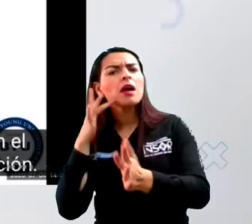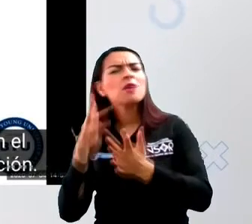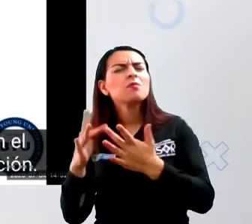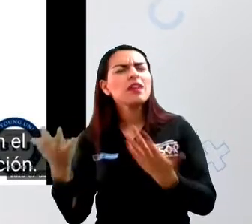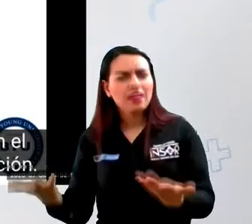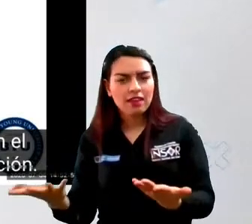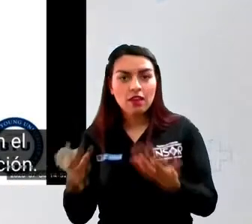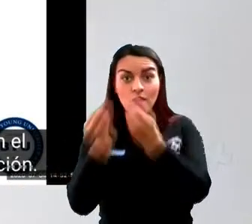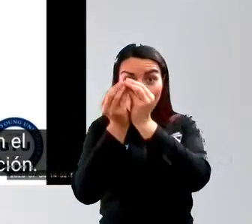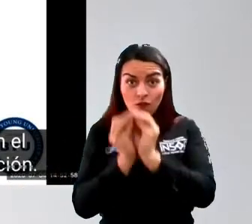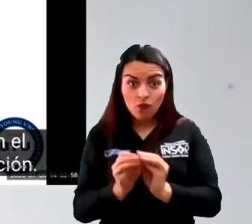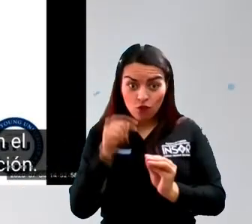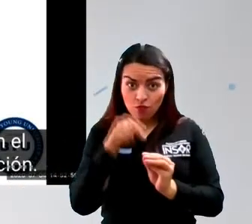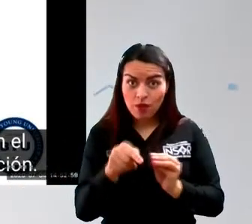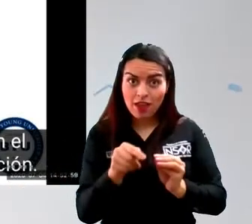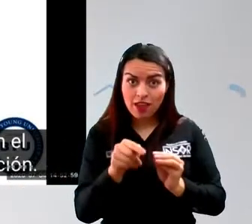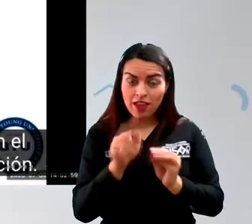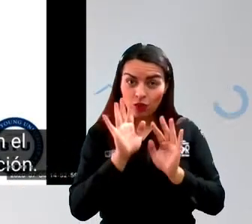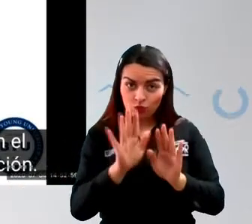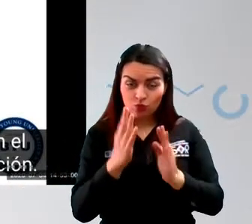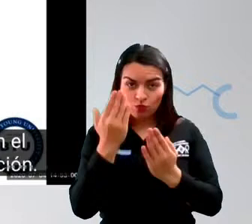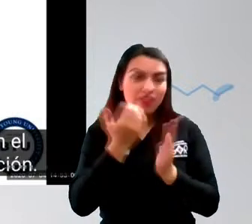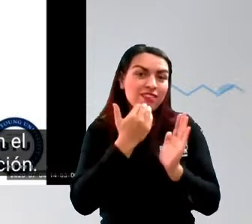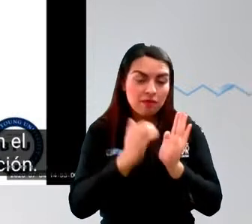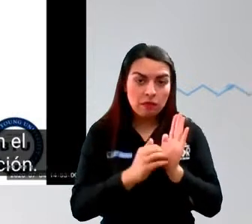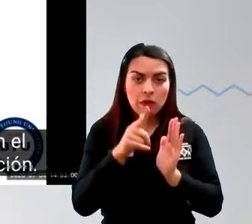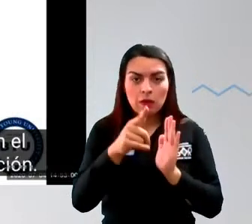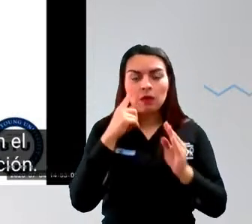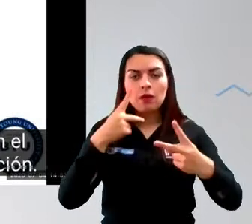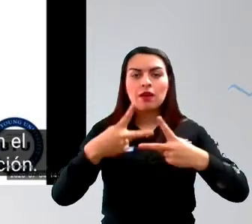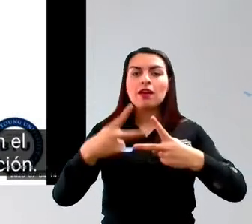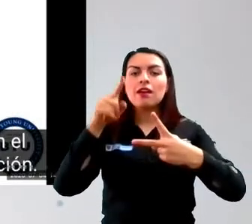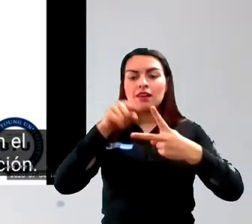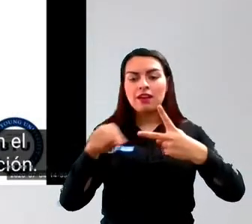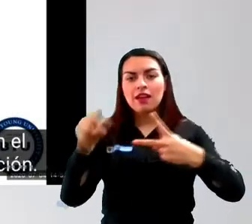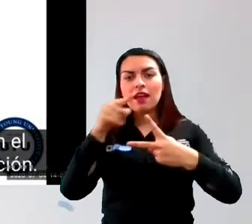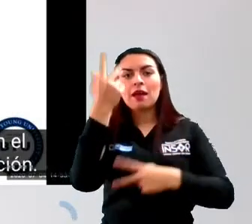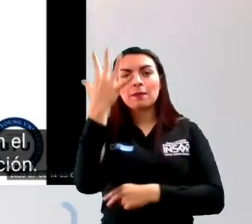este modelo es que en el triángulo amarillo,